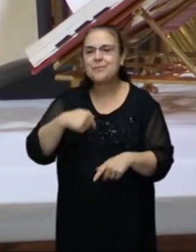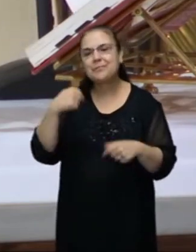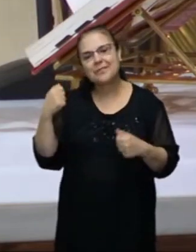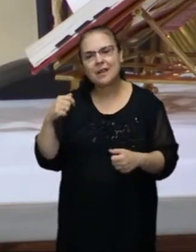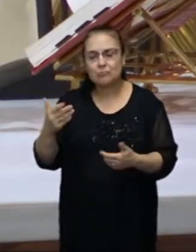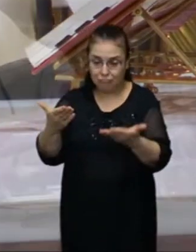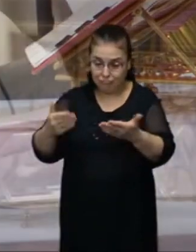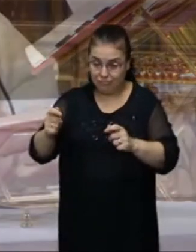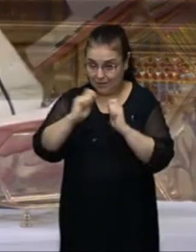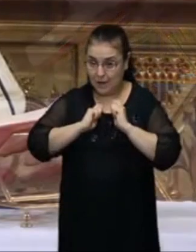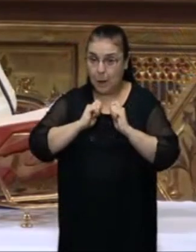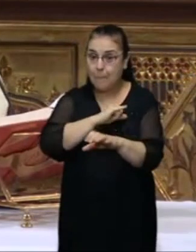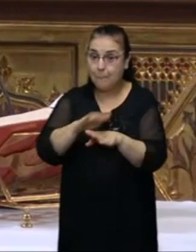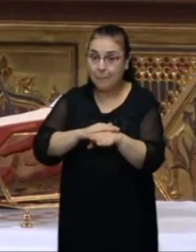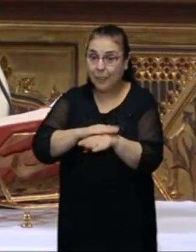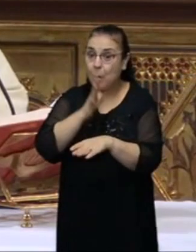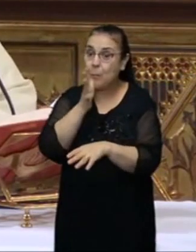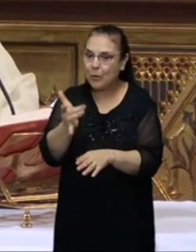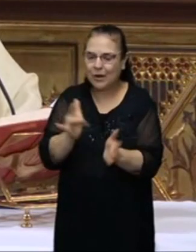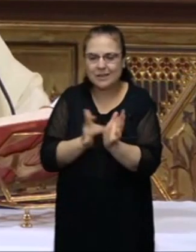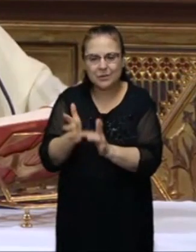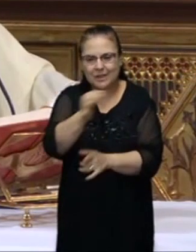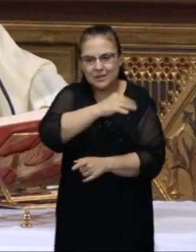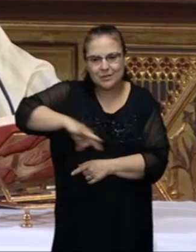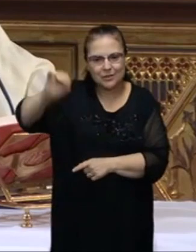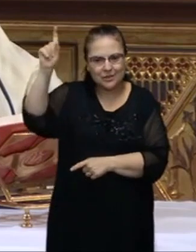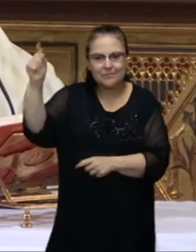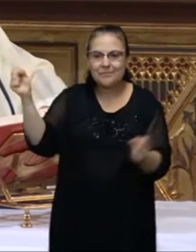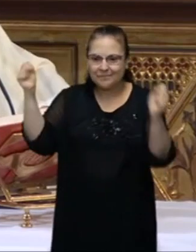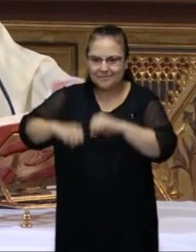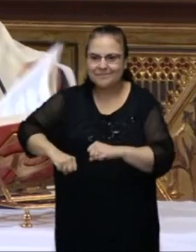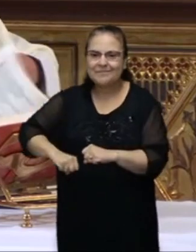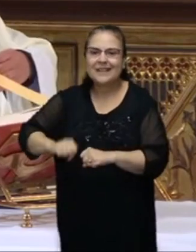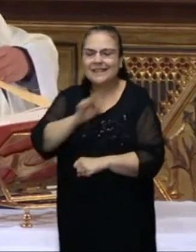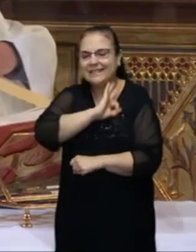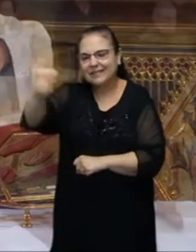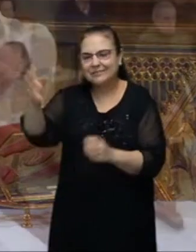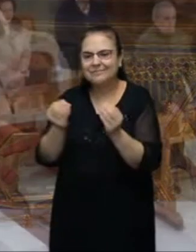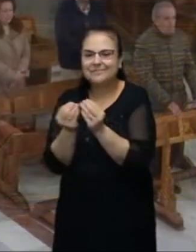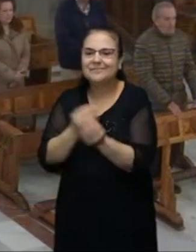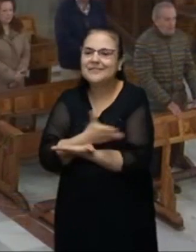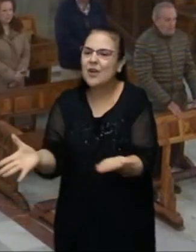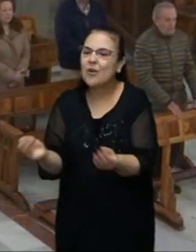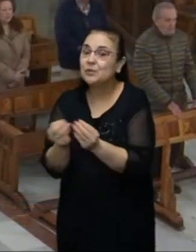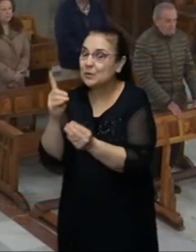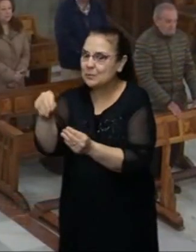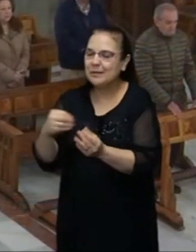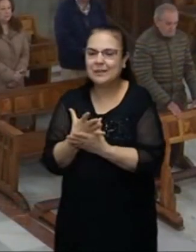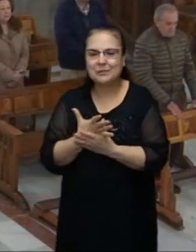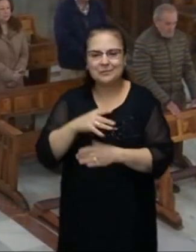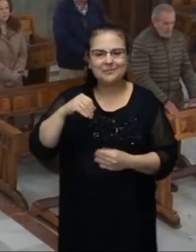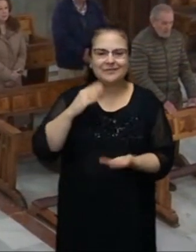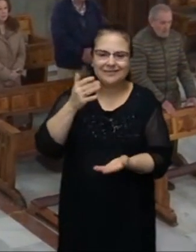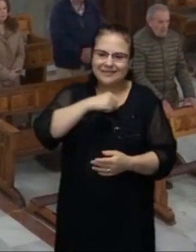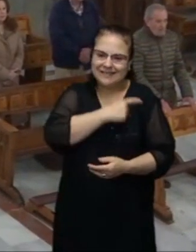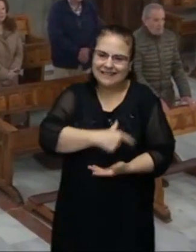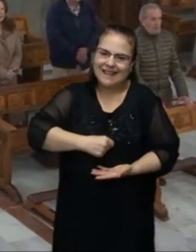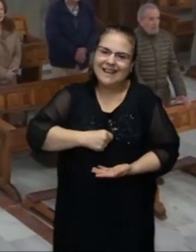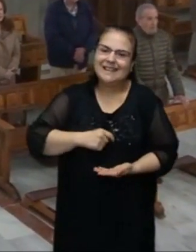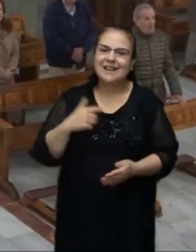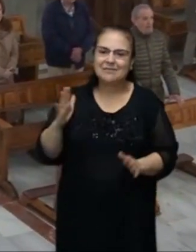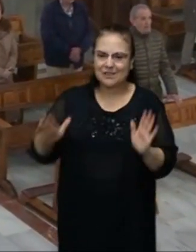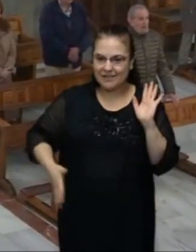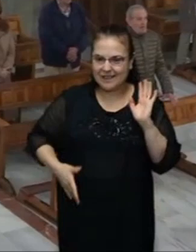obtengan el perdón por Jesucristo nuestro Señor. El Señor esté con vosotros. Levantemos el